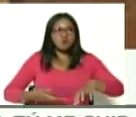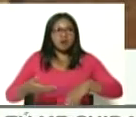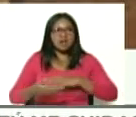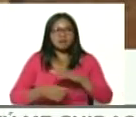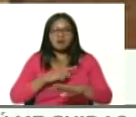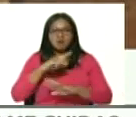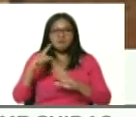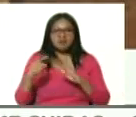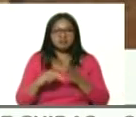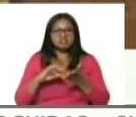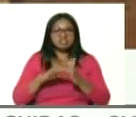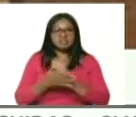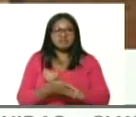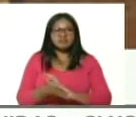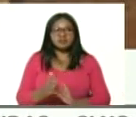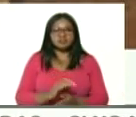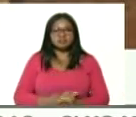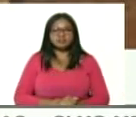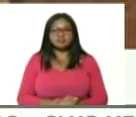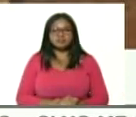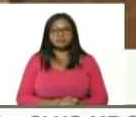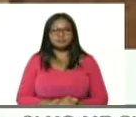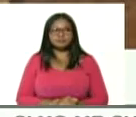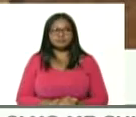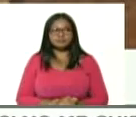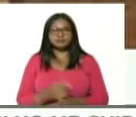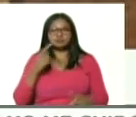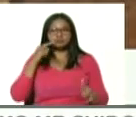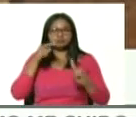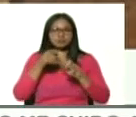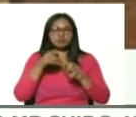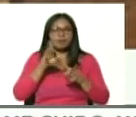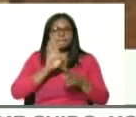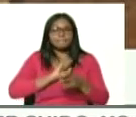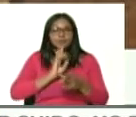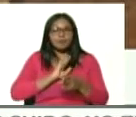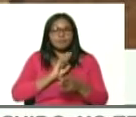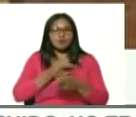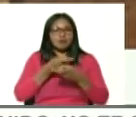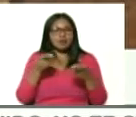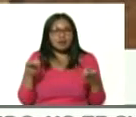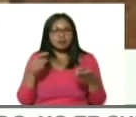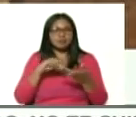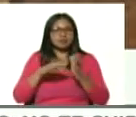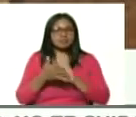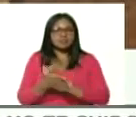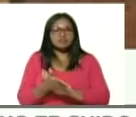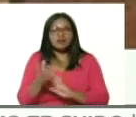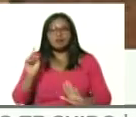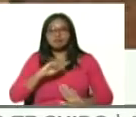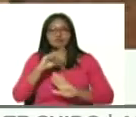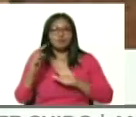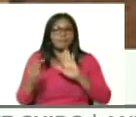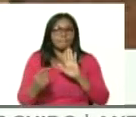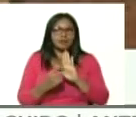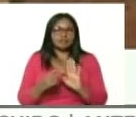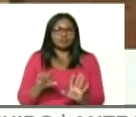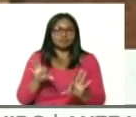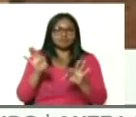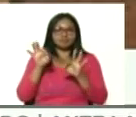reales. Quiere decir que es un concepto abstracto, general, pero es un concepto concreto, particular.